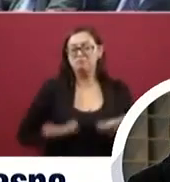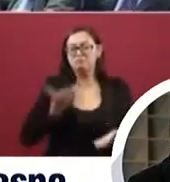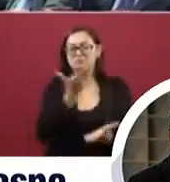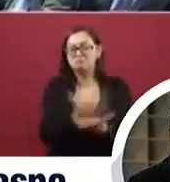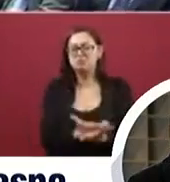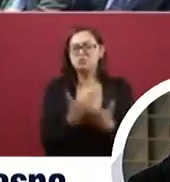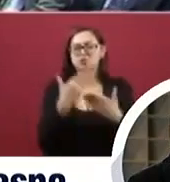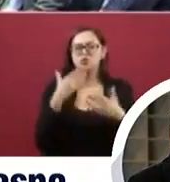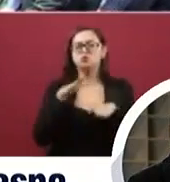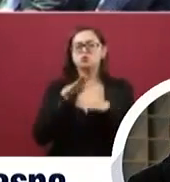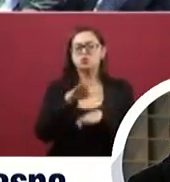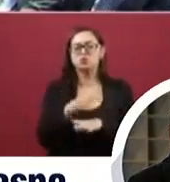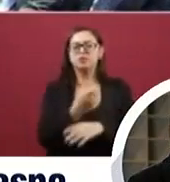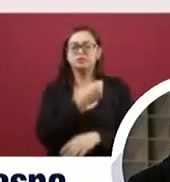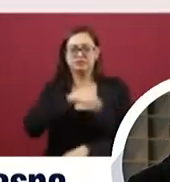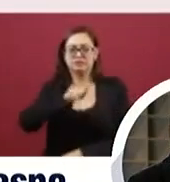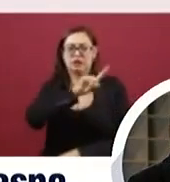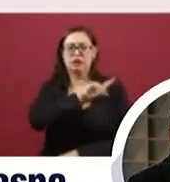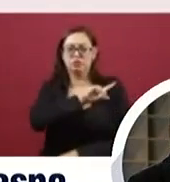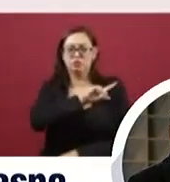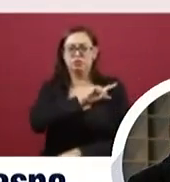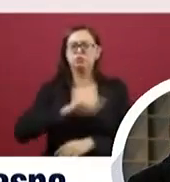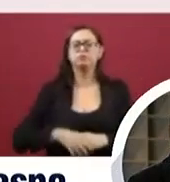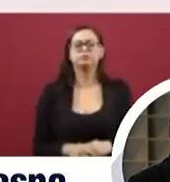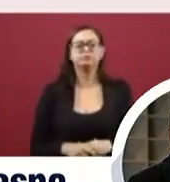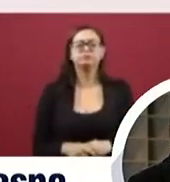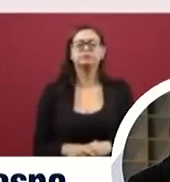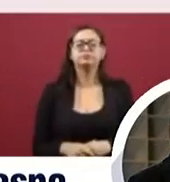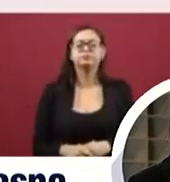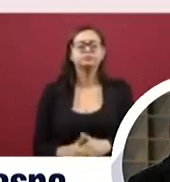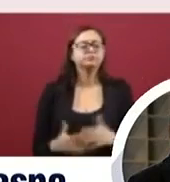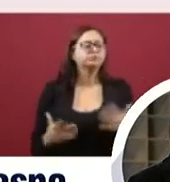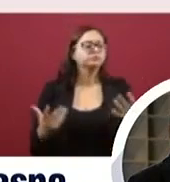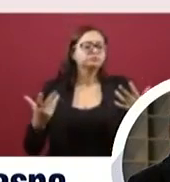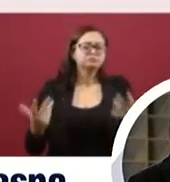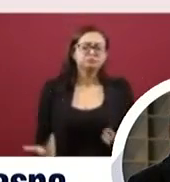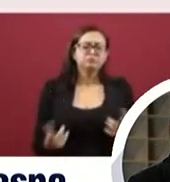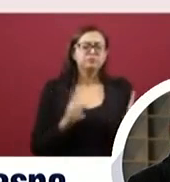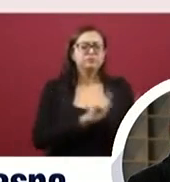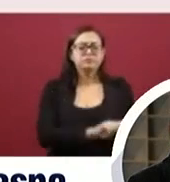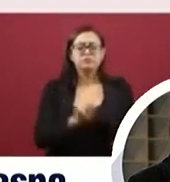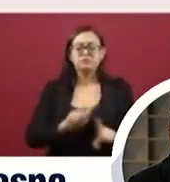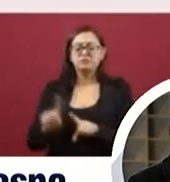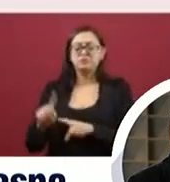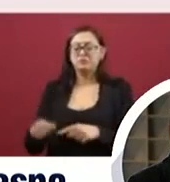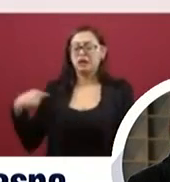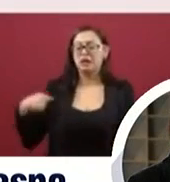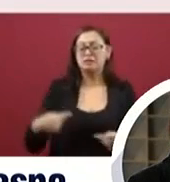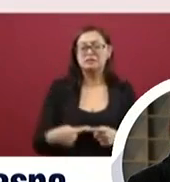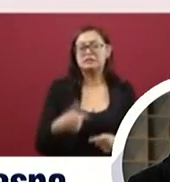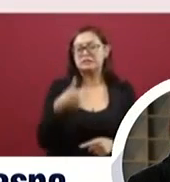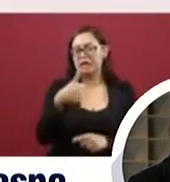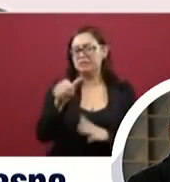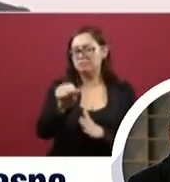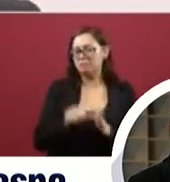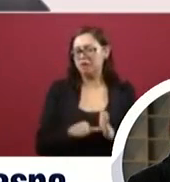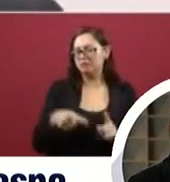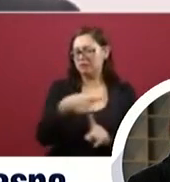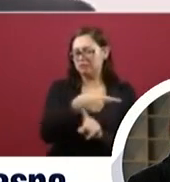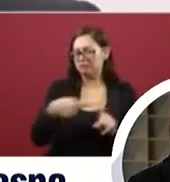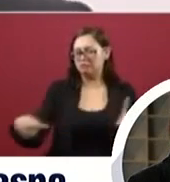varios recuentos que se han hecho dicen que se han perdido empleos entre 200 y 400 mil empleos. ¿Por qué? Pues por